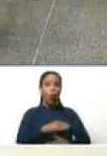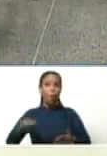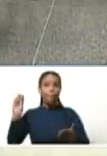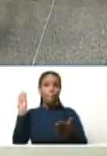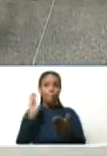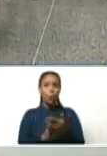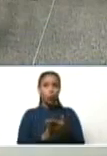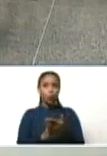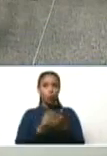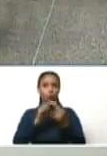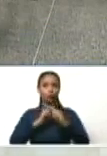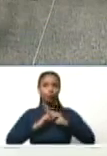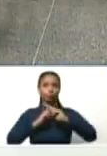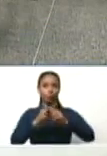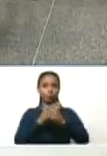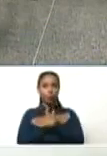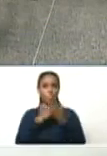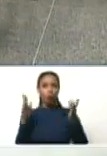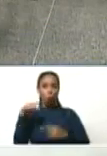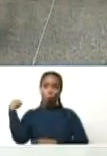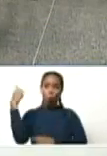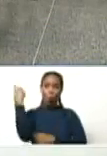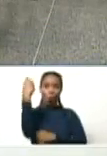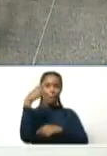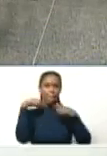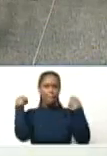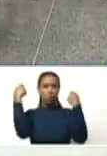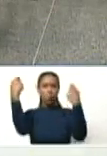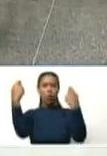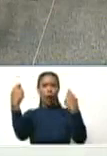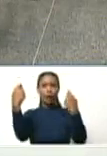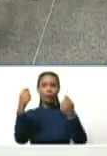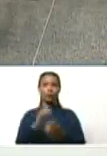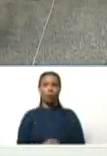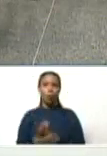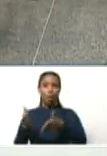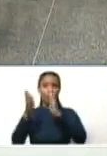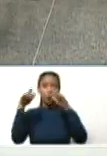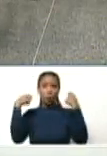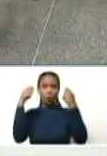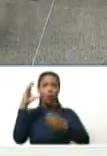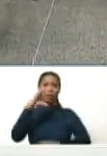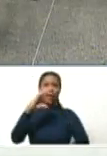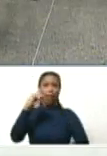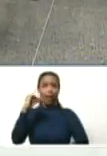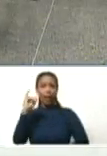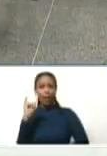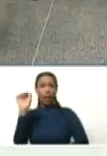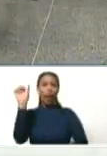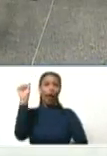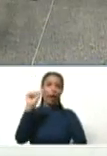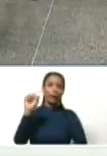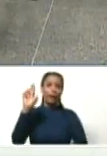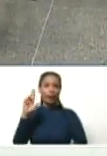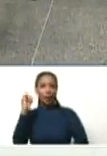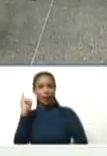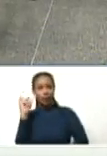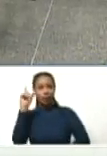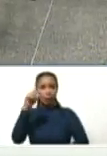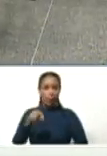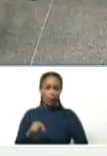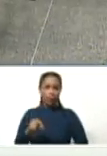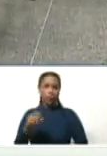establecimientos prestadores de salud, los ambulatorios populares, los consultorios populares, los CDI, los SRI, los